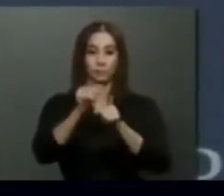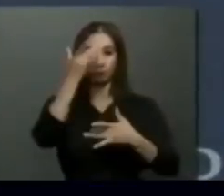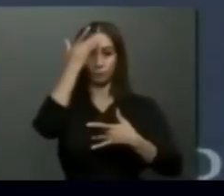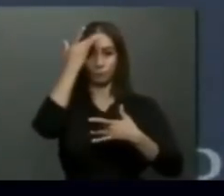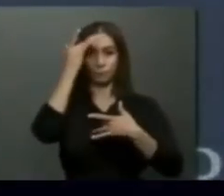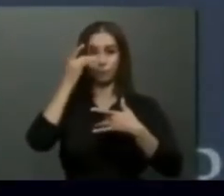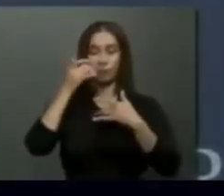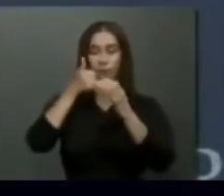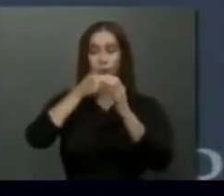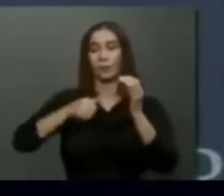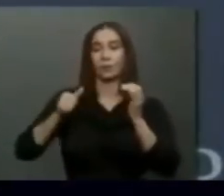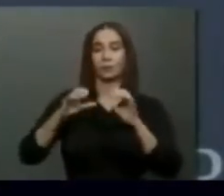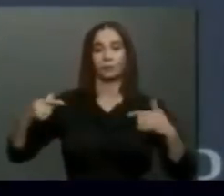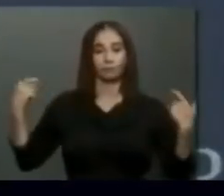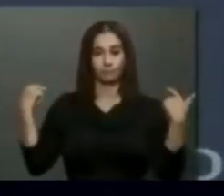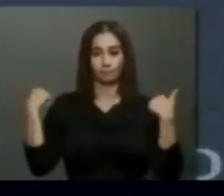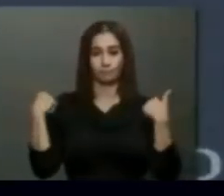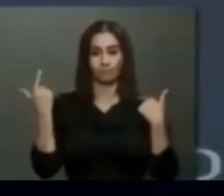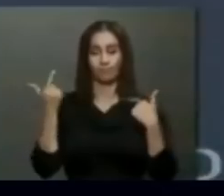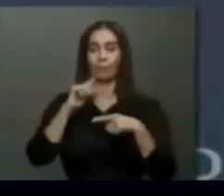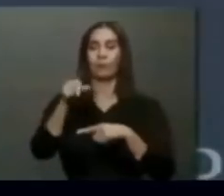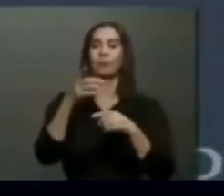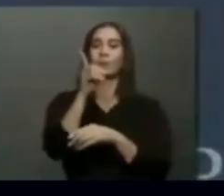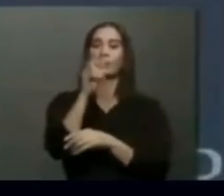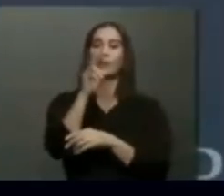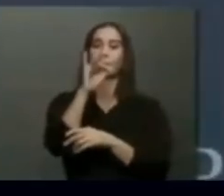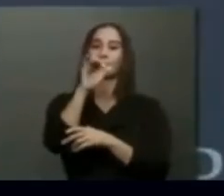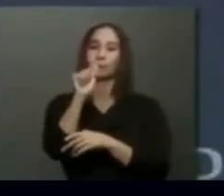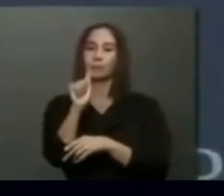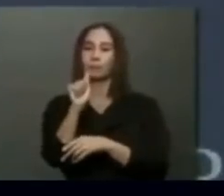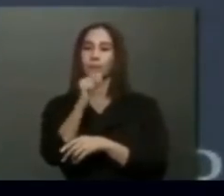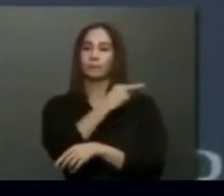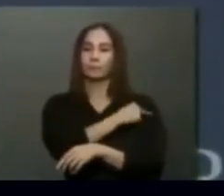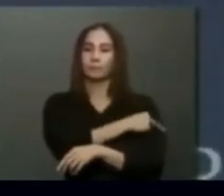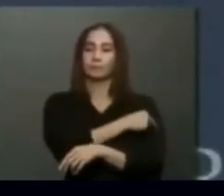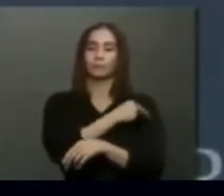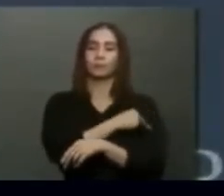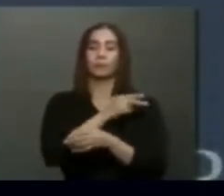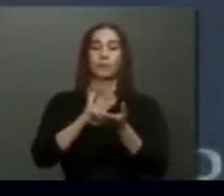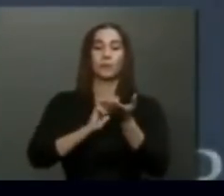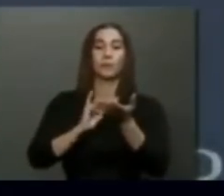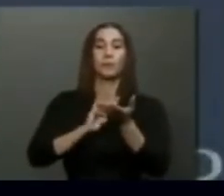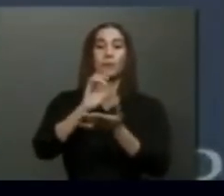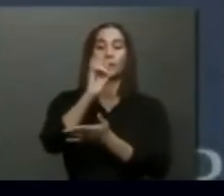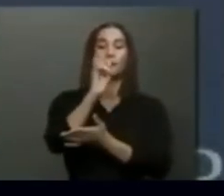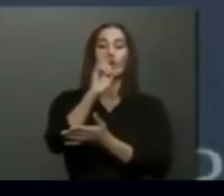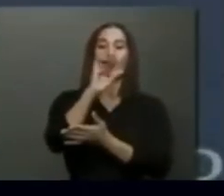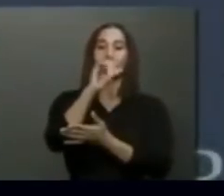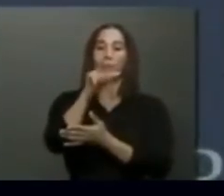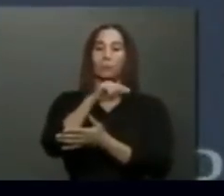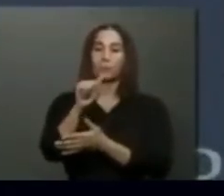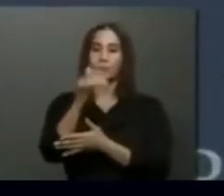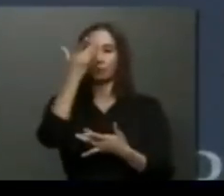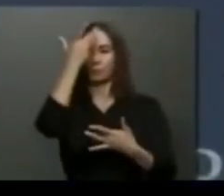Hospital Padre Vigili, al Bocoso Puello, a Darío Contreras, a Cabral Ibáez, a la clínica del Dr. Cruz Jiminián, a los enfermos